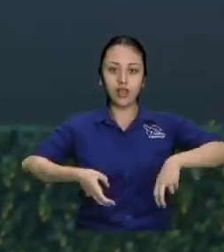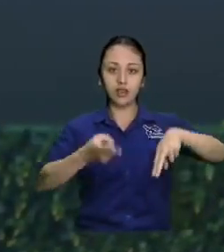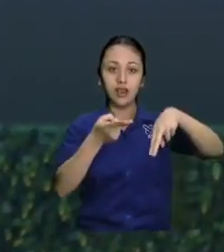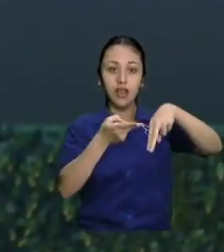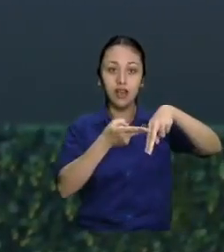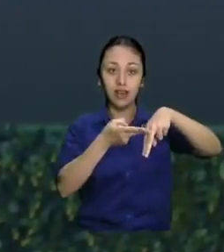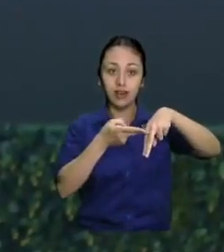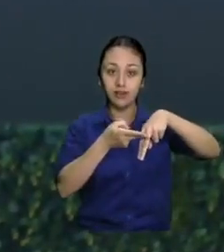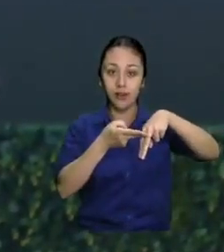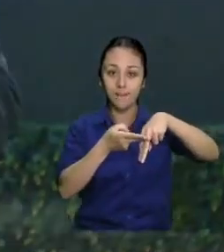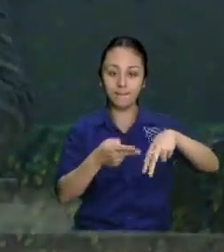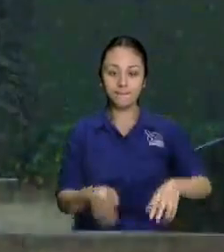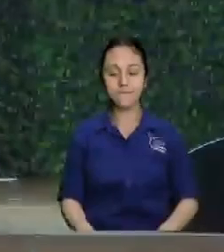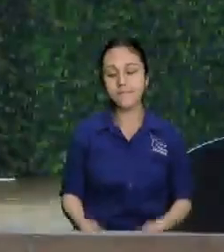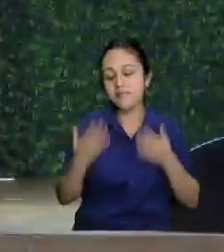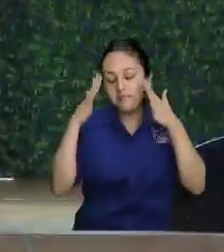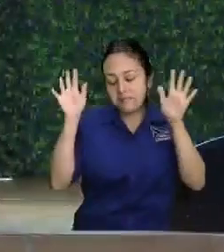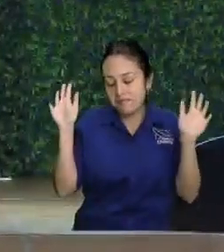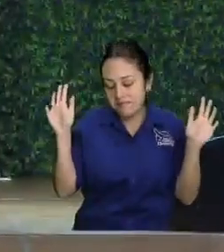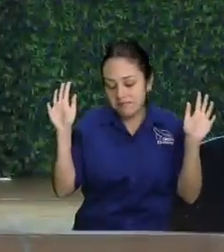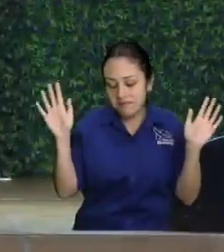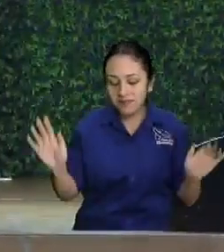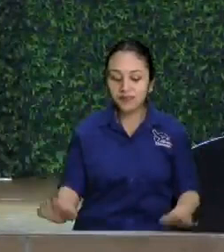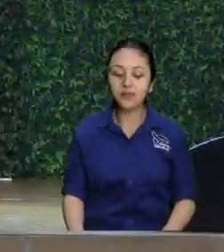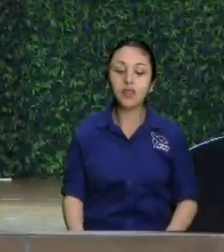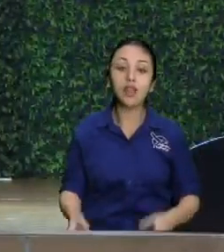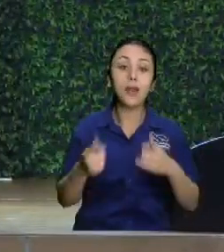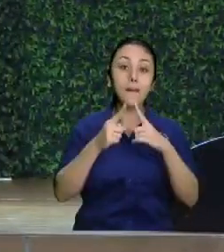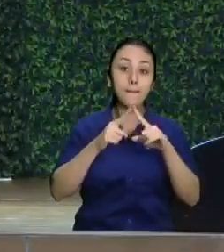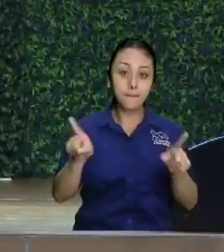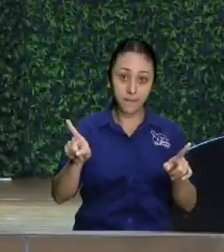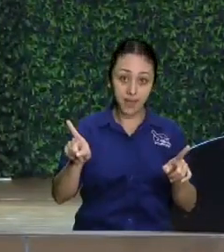a saber a dónde. Pero